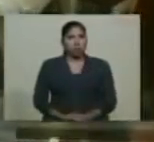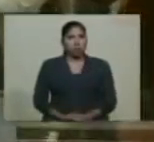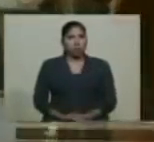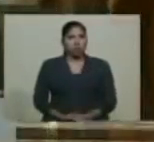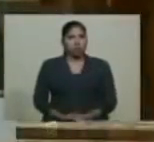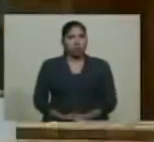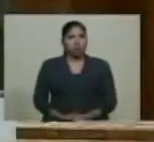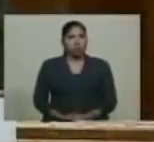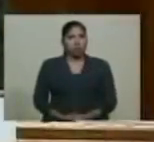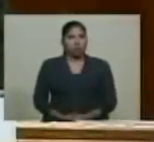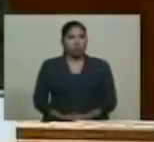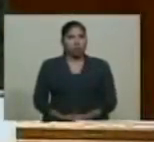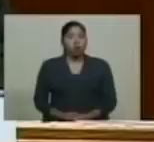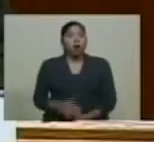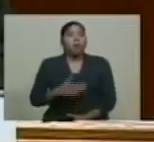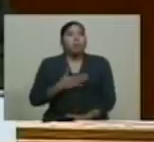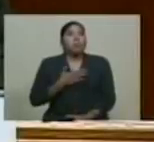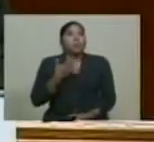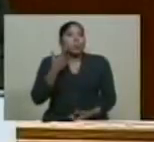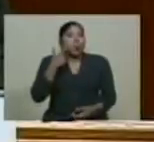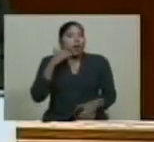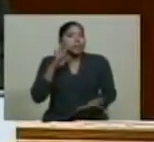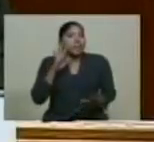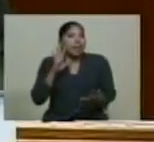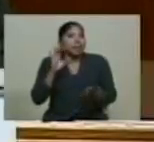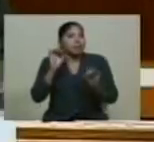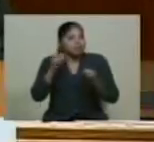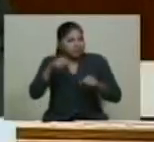Es probable que entren a Venezuela.